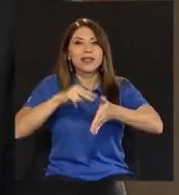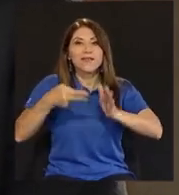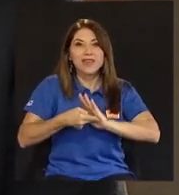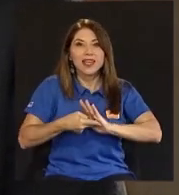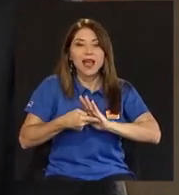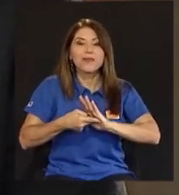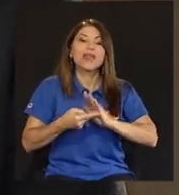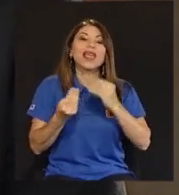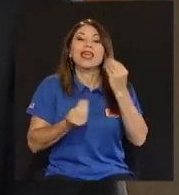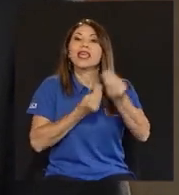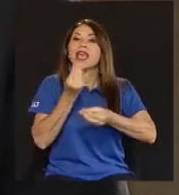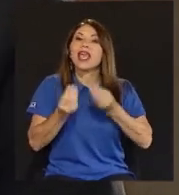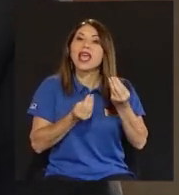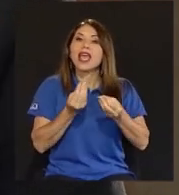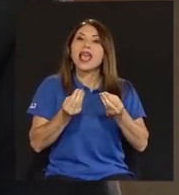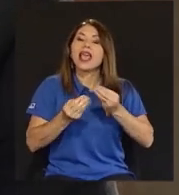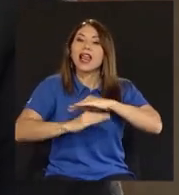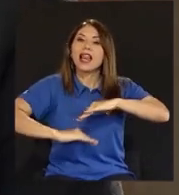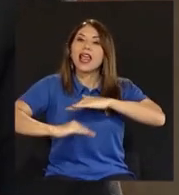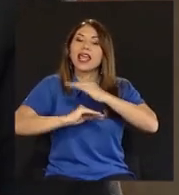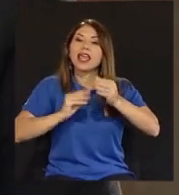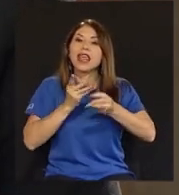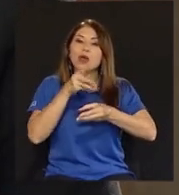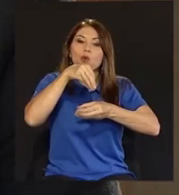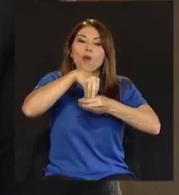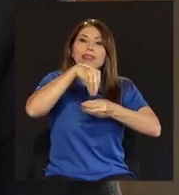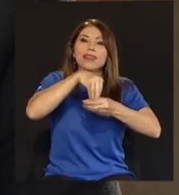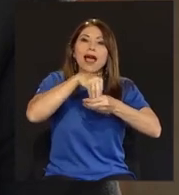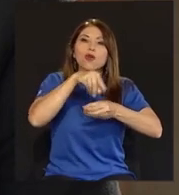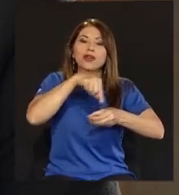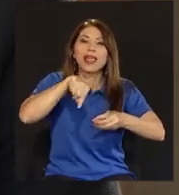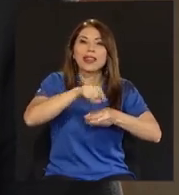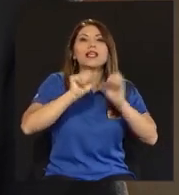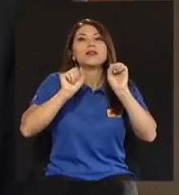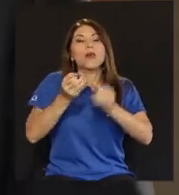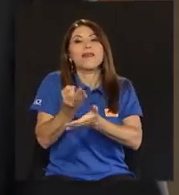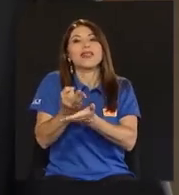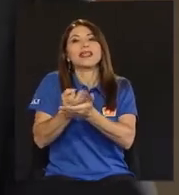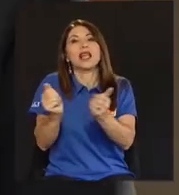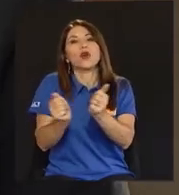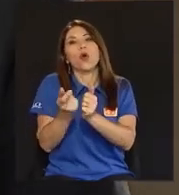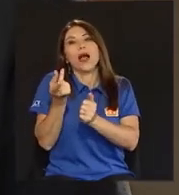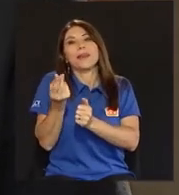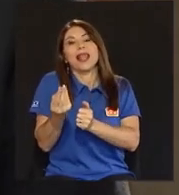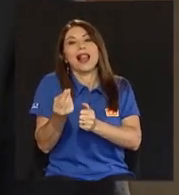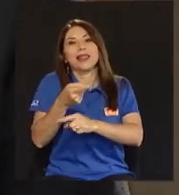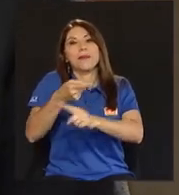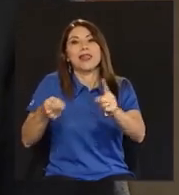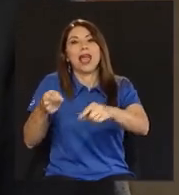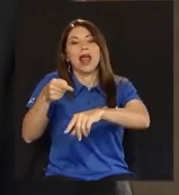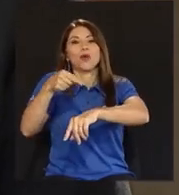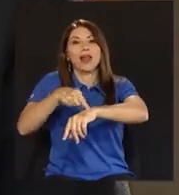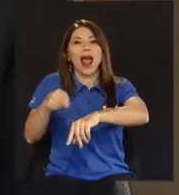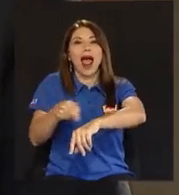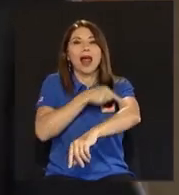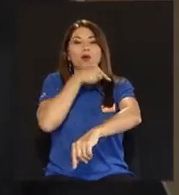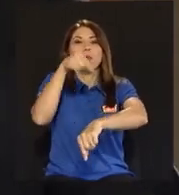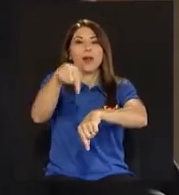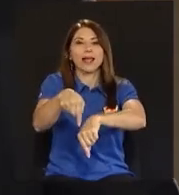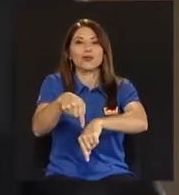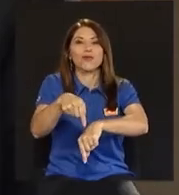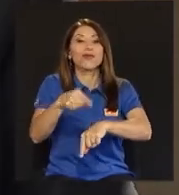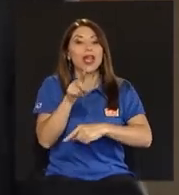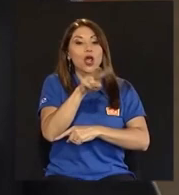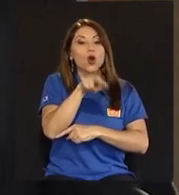cuenta corriente sea financiable con capital de mediano y largo plazo. Y la conversión del colón es que en Costa